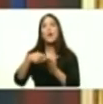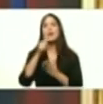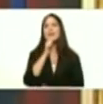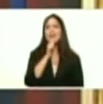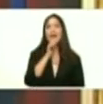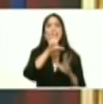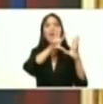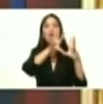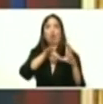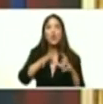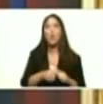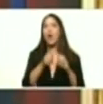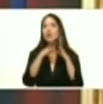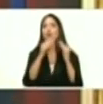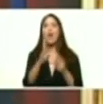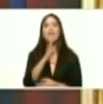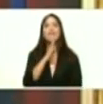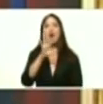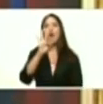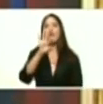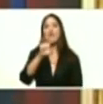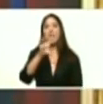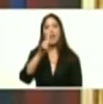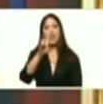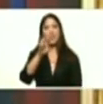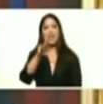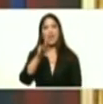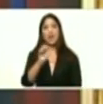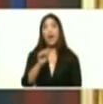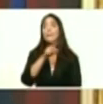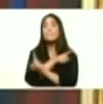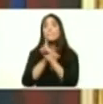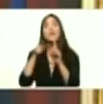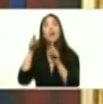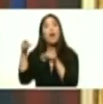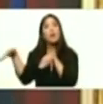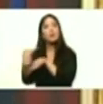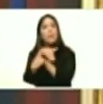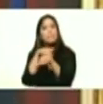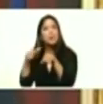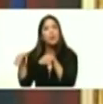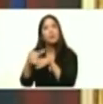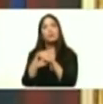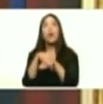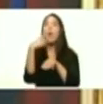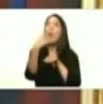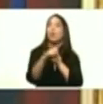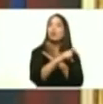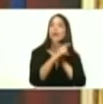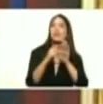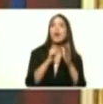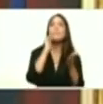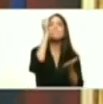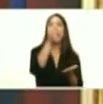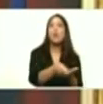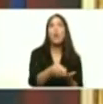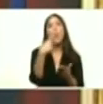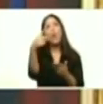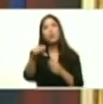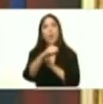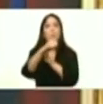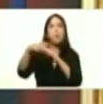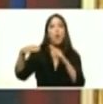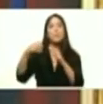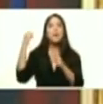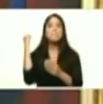estafó a todos los ahorristas del Banco Federal y lo están perdonando. El artículo tal lo pagó tal que puso la bomba